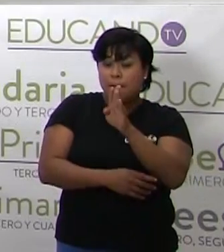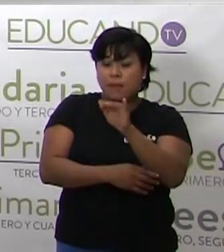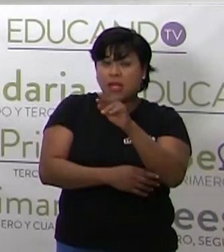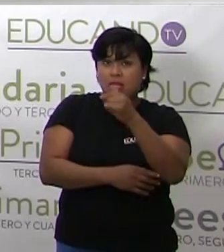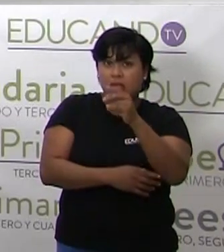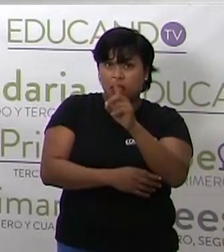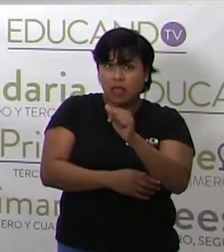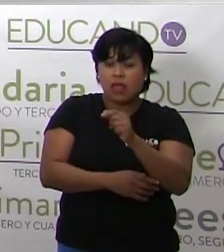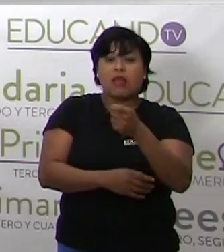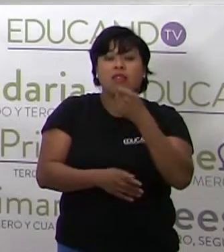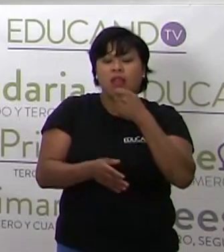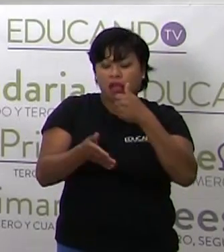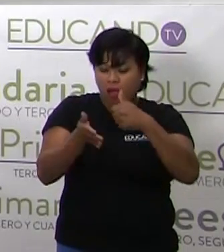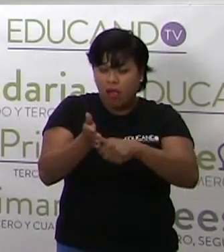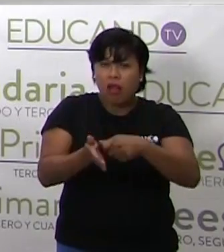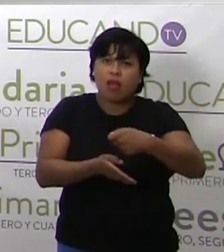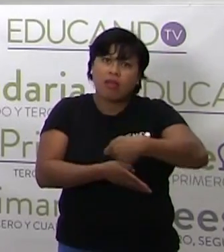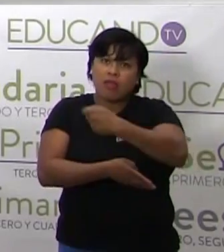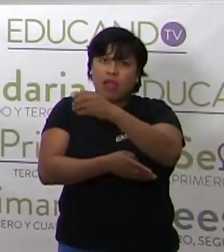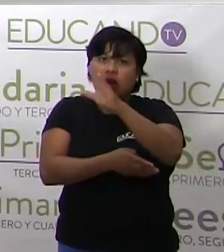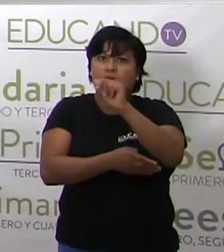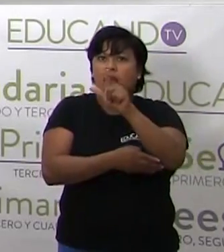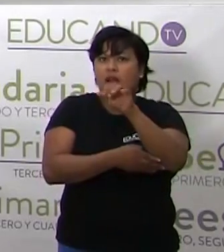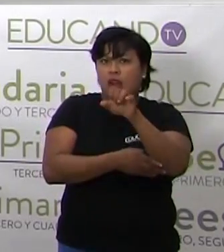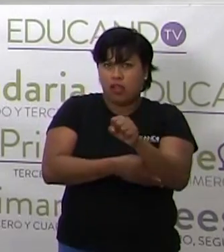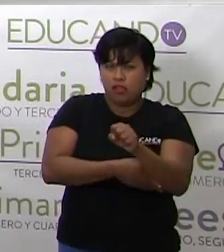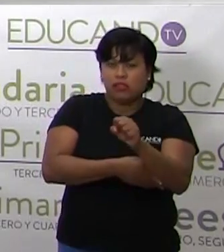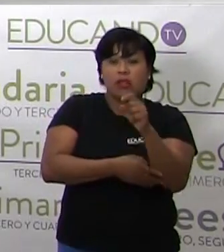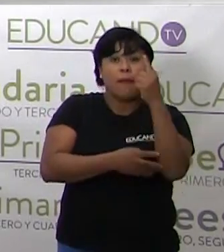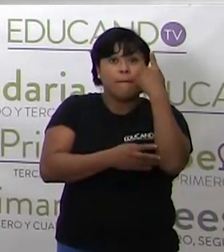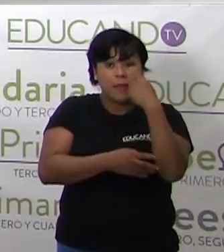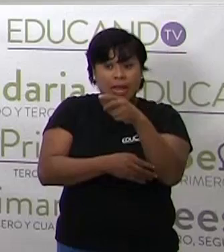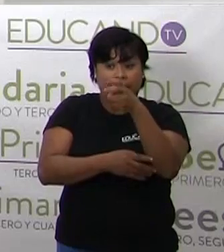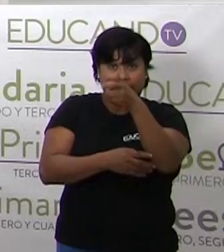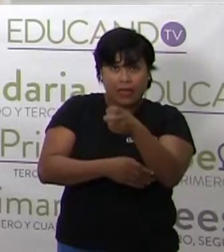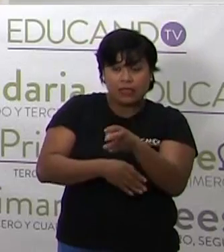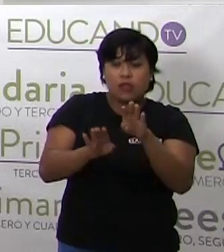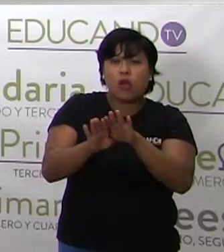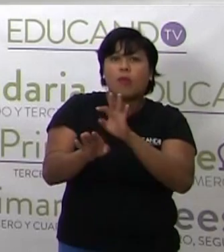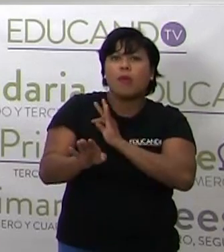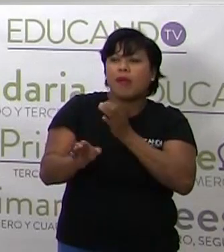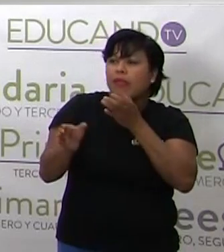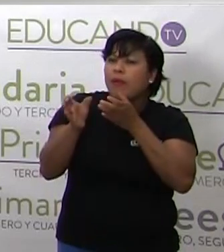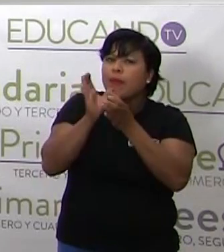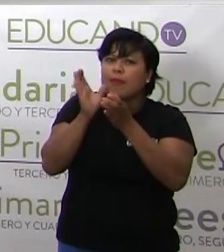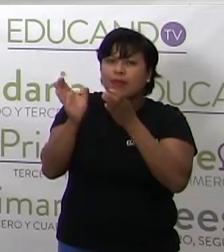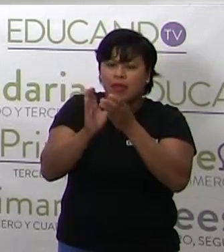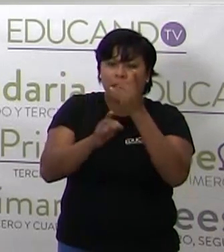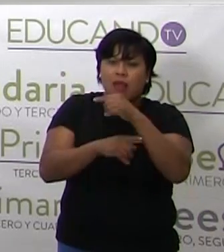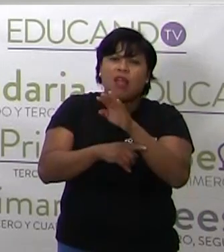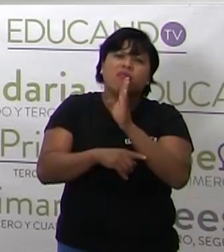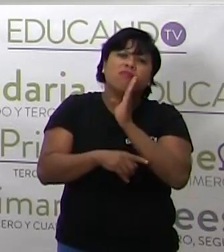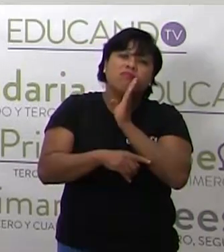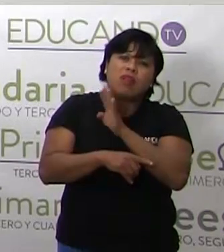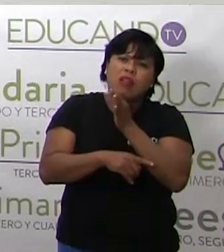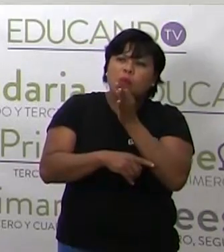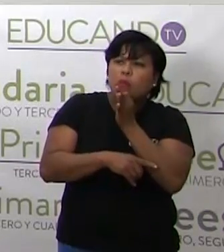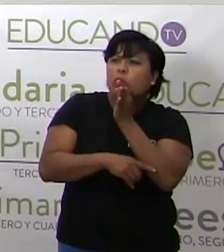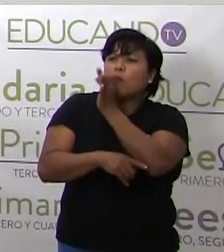le llevaría una carta a Carlos para así comunicarle la mala